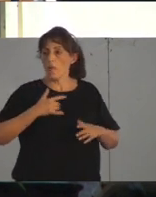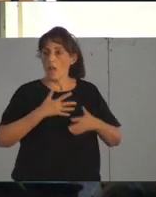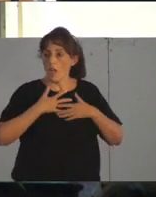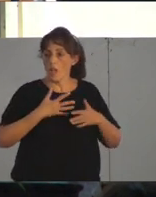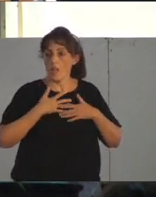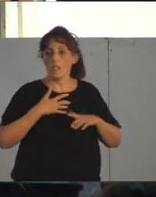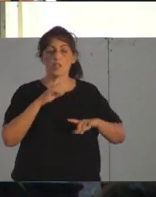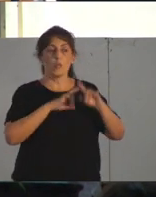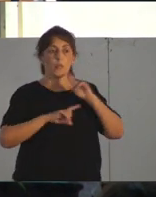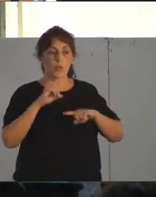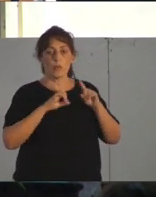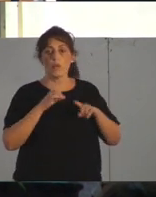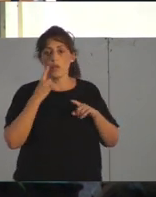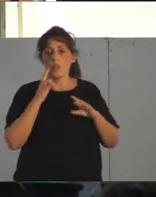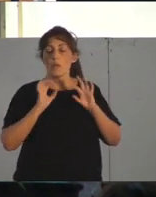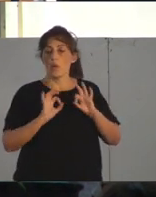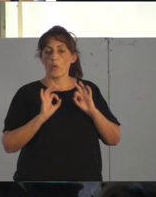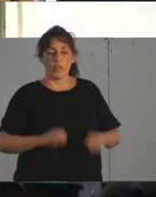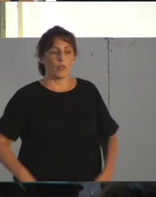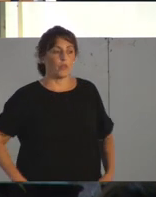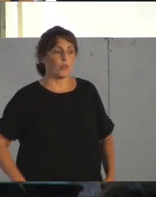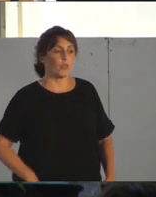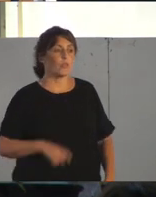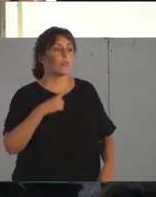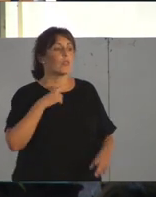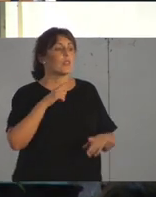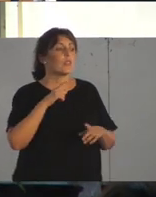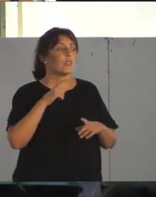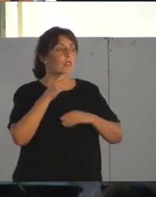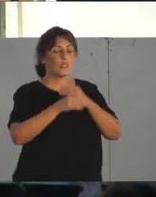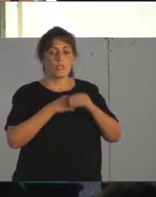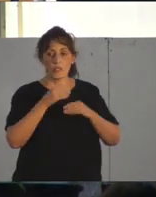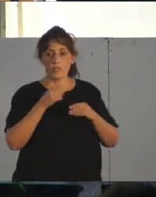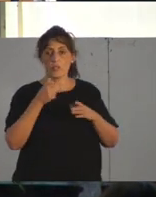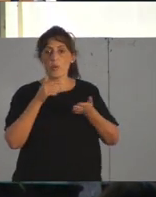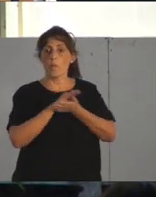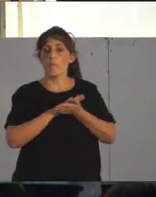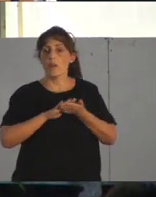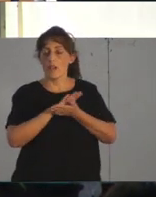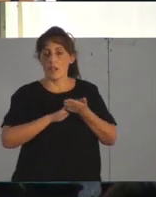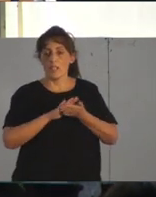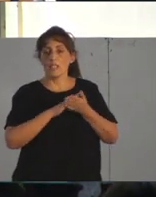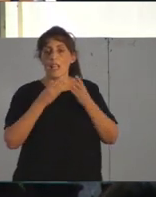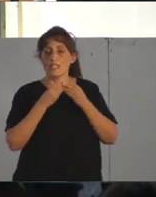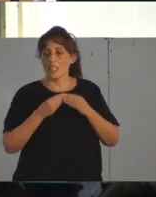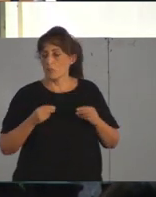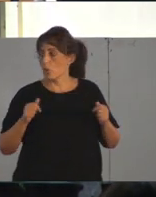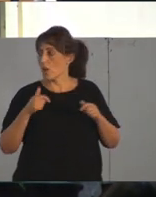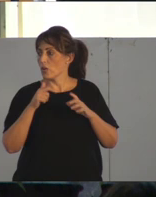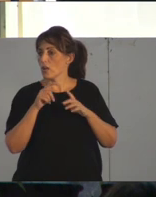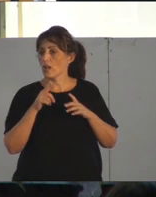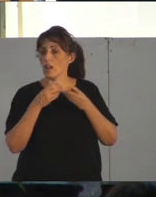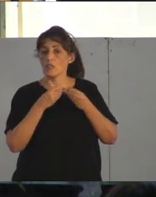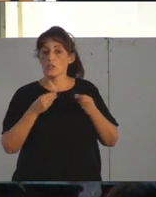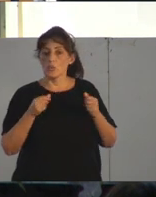de ese tipo, tenemos que espesar los líquidos. Y tenemos tres texturas básicas. La textura miel, la